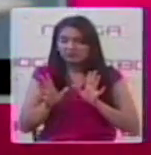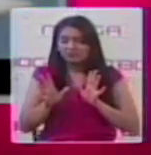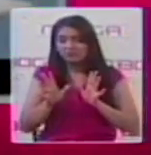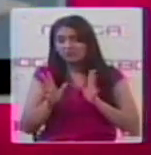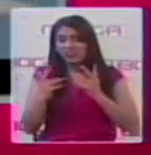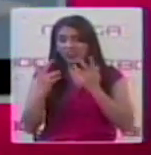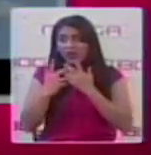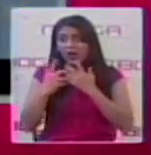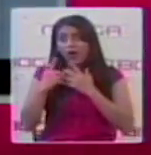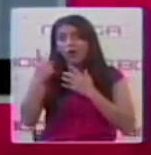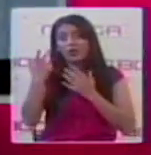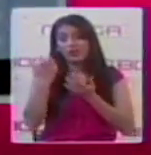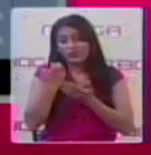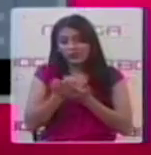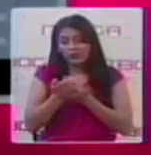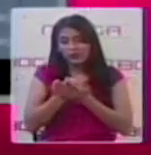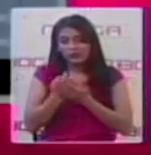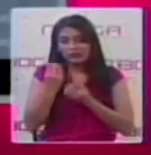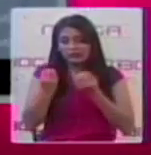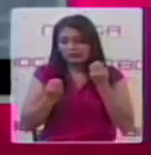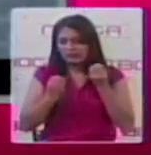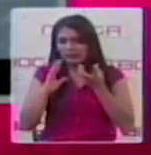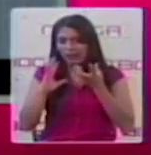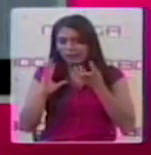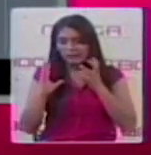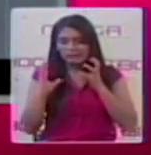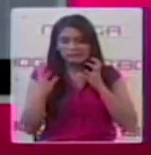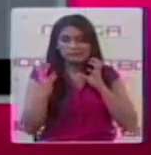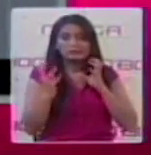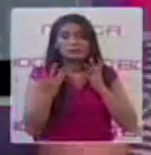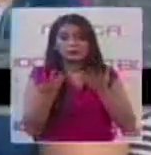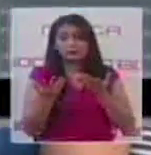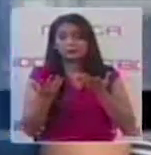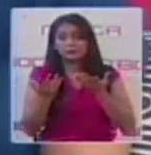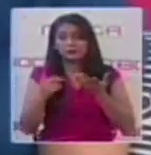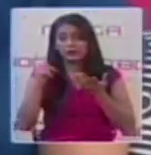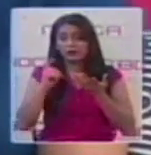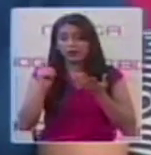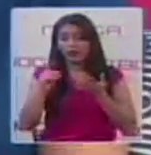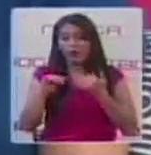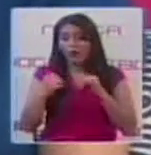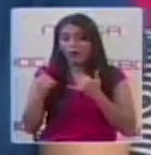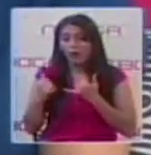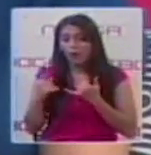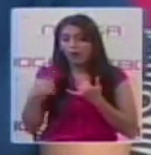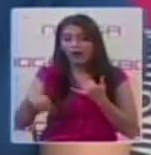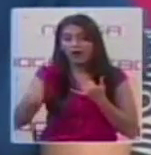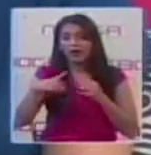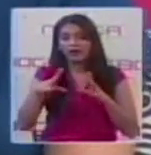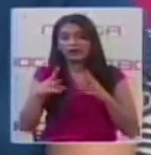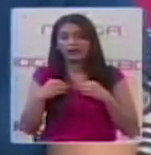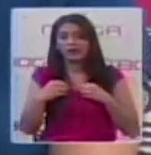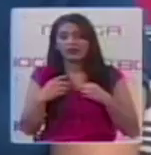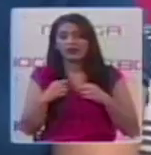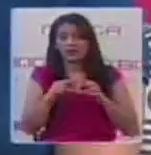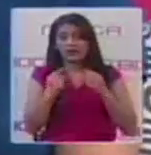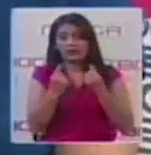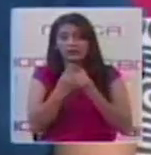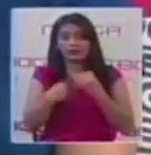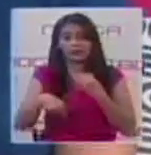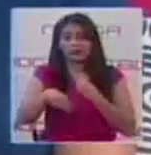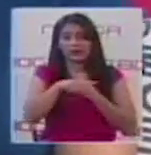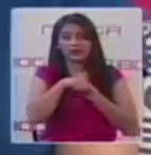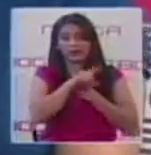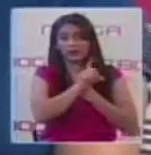bastante, primero, tratar de acoplarnos al juego. Y lo otro es que nuestro grupo estaba conformado por